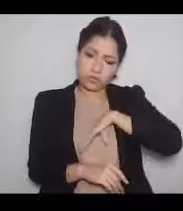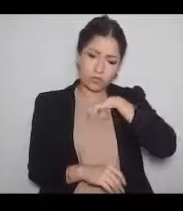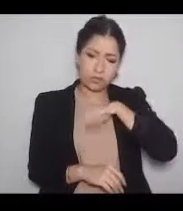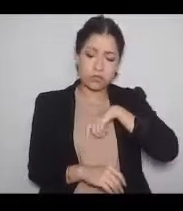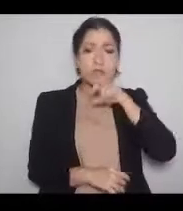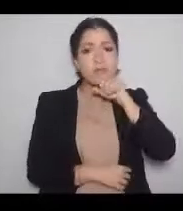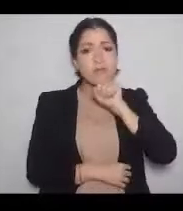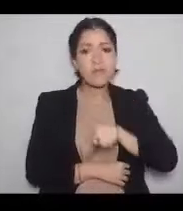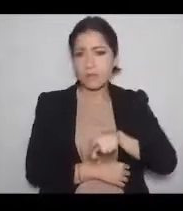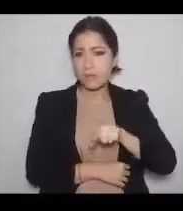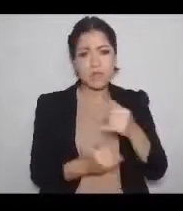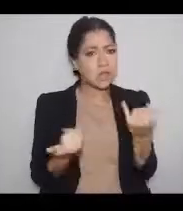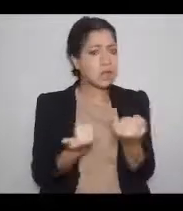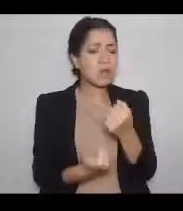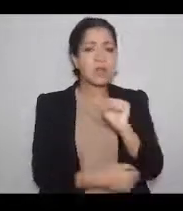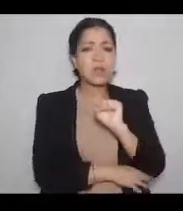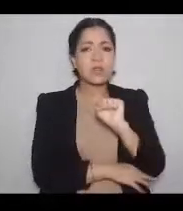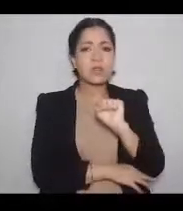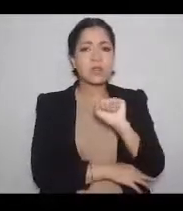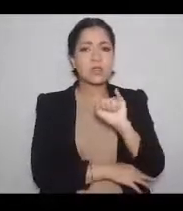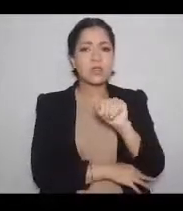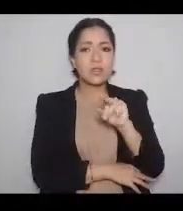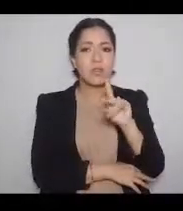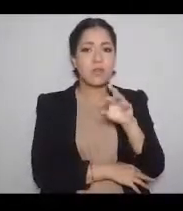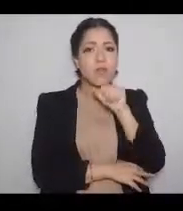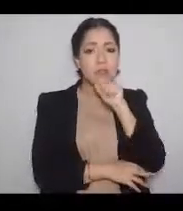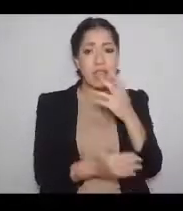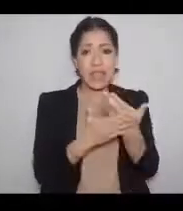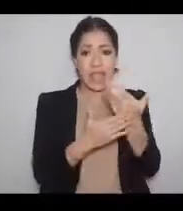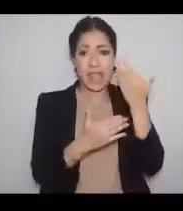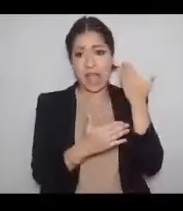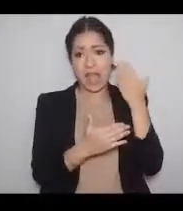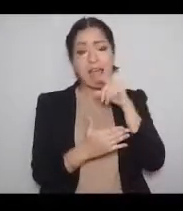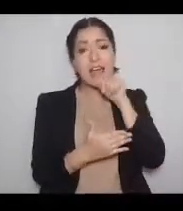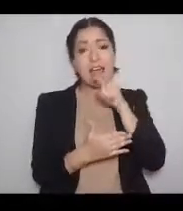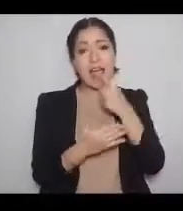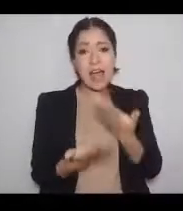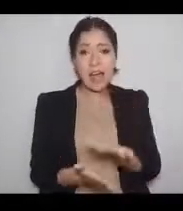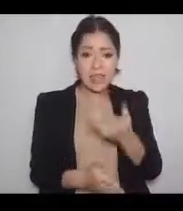Incluso Simona. A veces fue amable, me la chupaba antes de cada función.